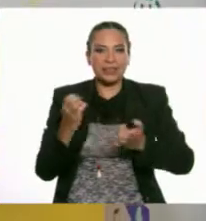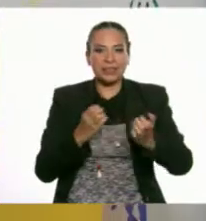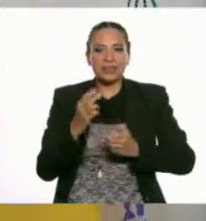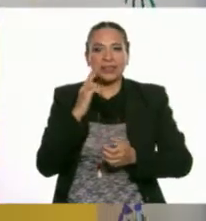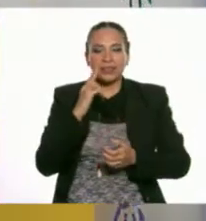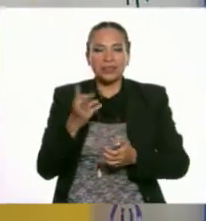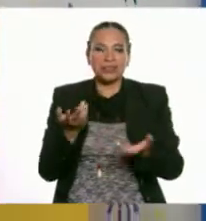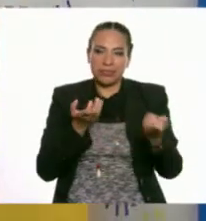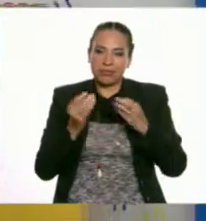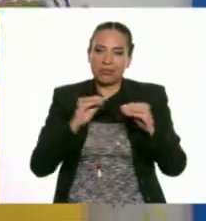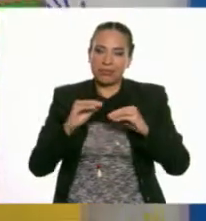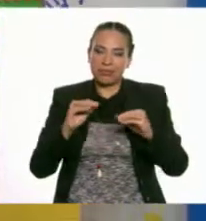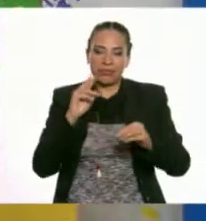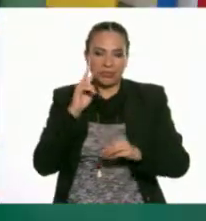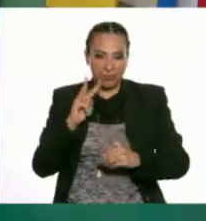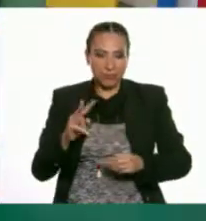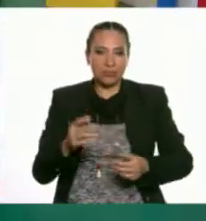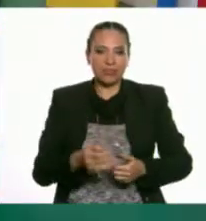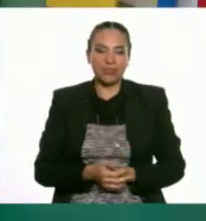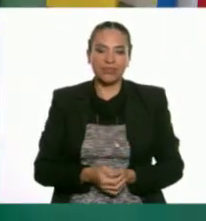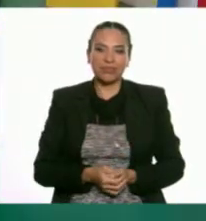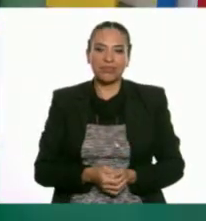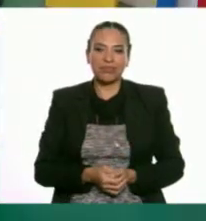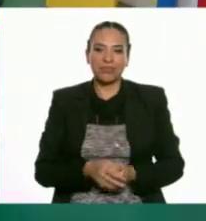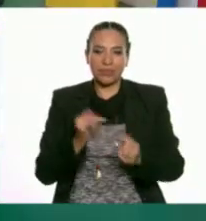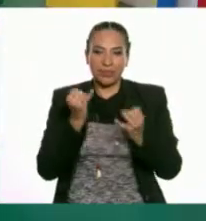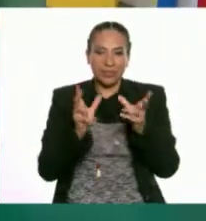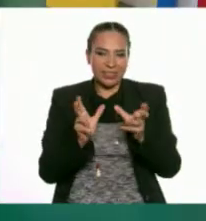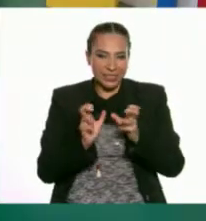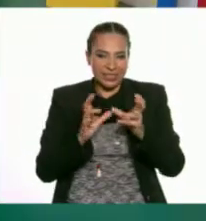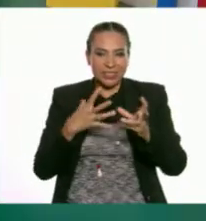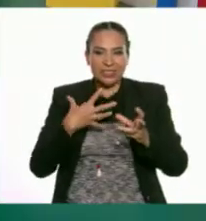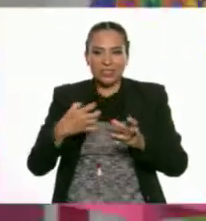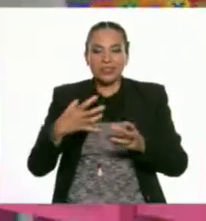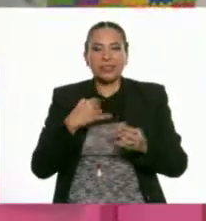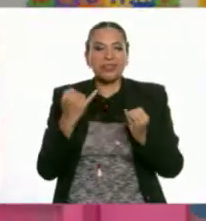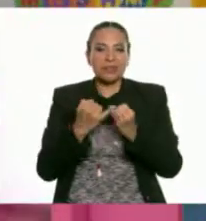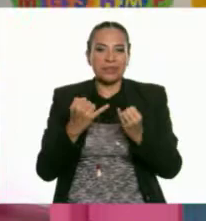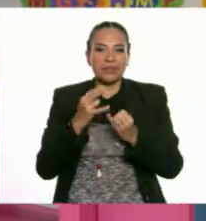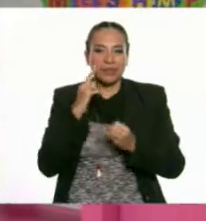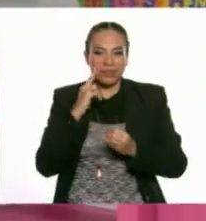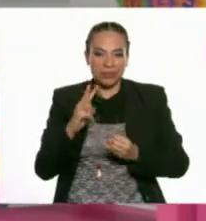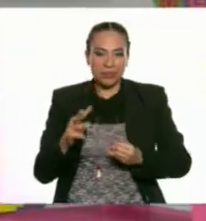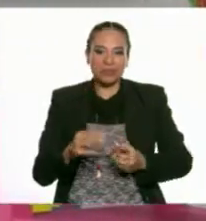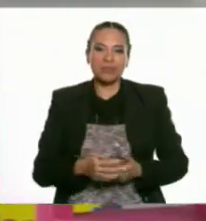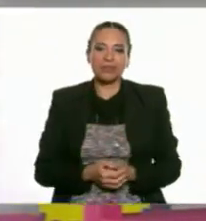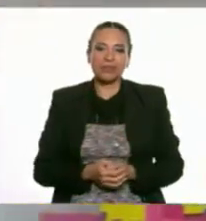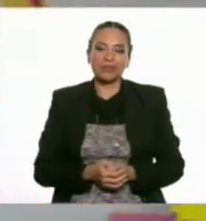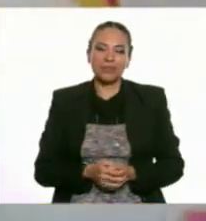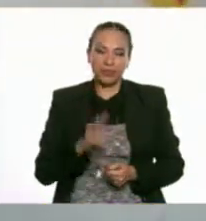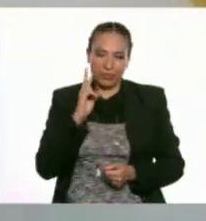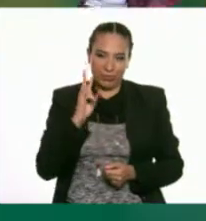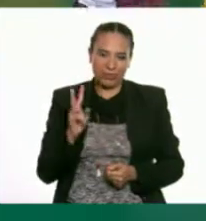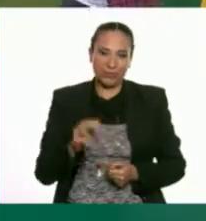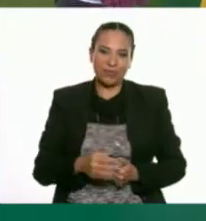Sí, vamos a movernos. Quisiera moverme como si un imán me atrayera y me repeliera y me atrayera.